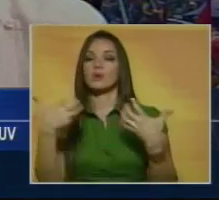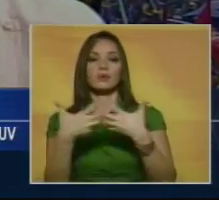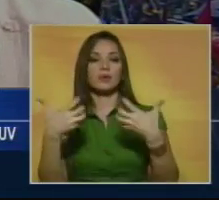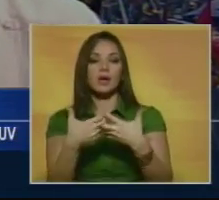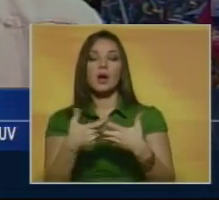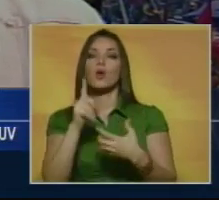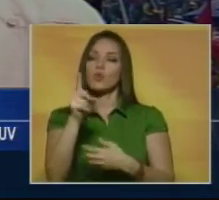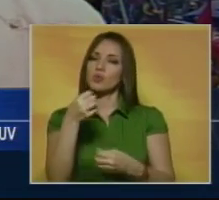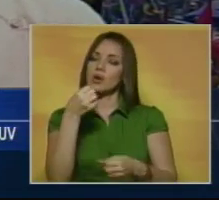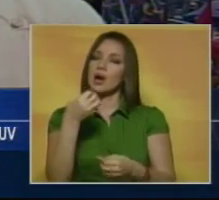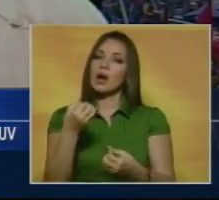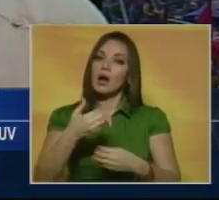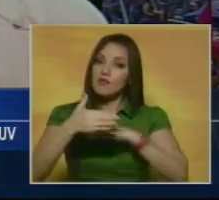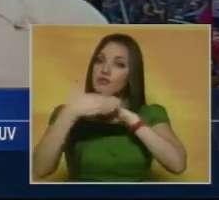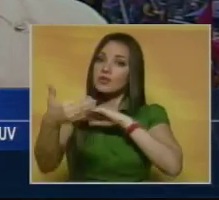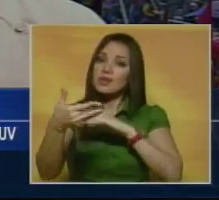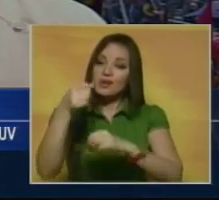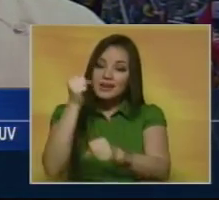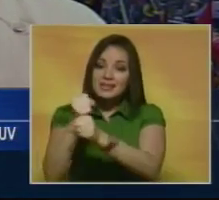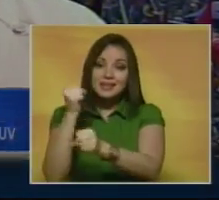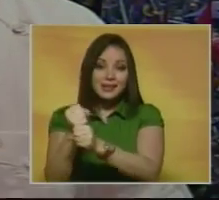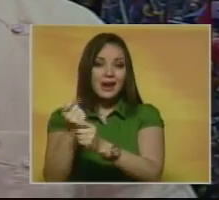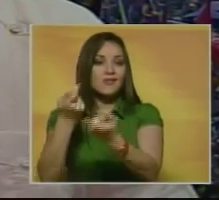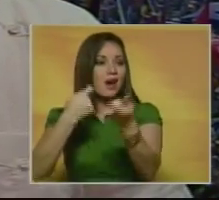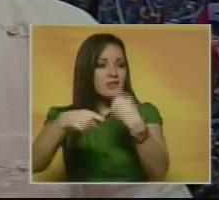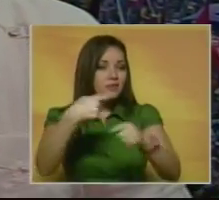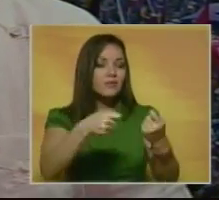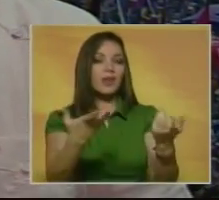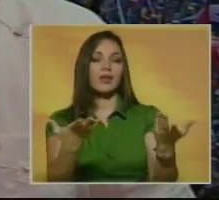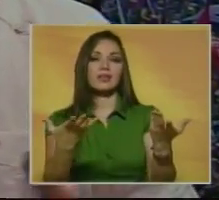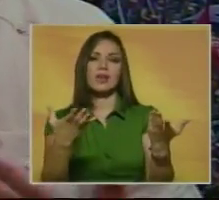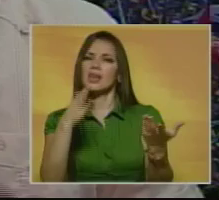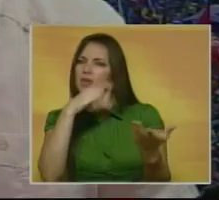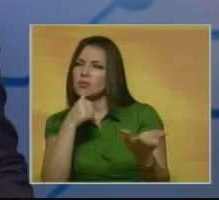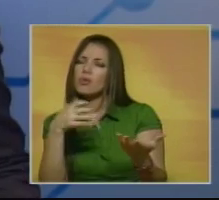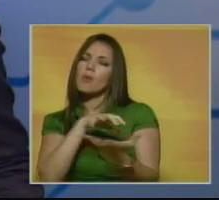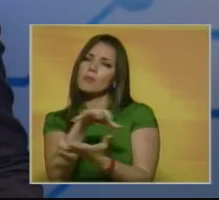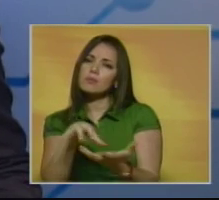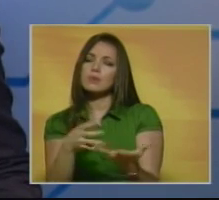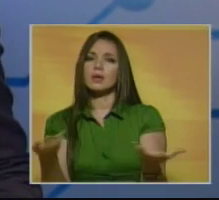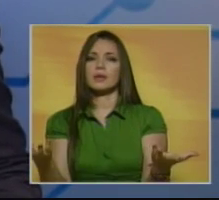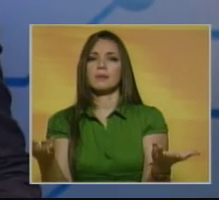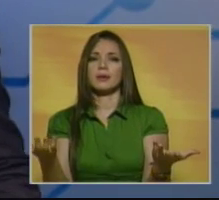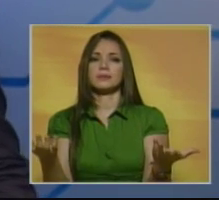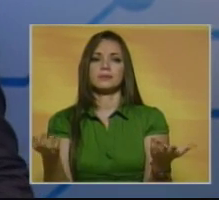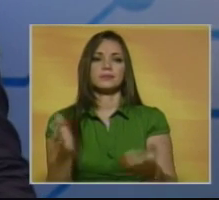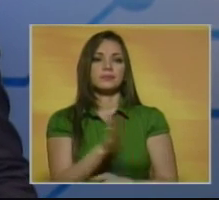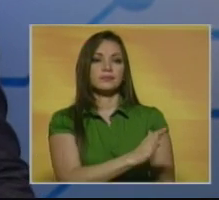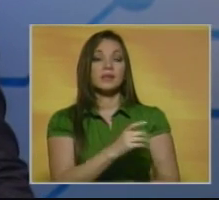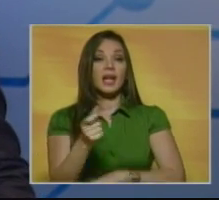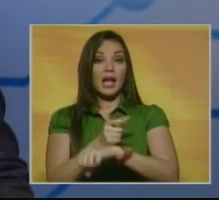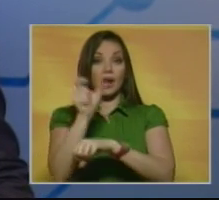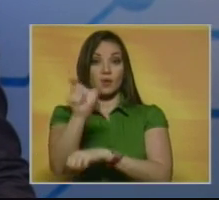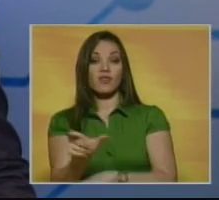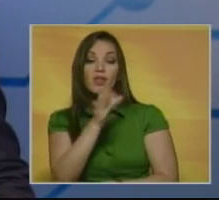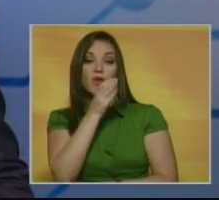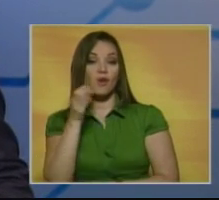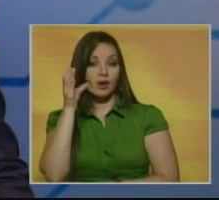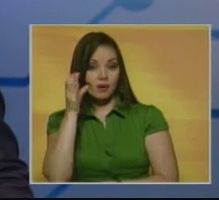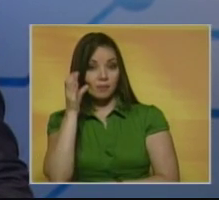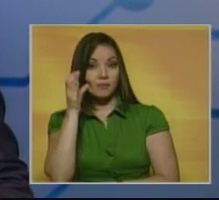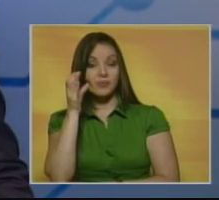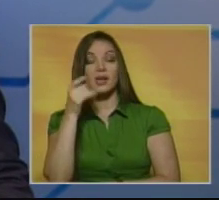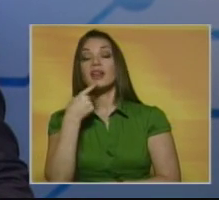frontera productiva, de comercio, sin ningún problema birregional. El gobernador del estado Miranda, Enrique Capriles, señaló